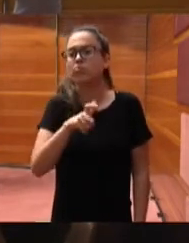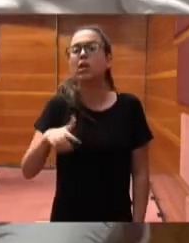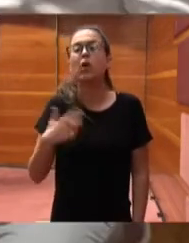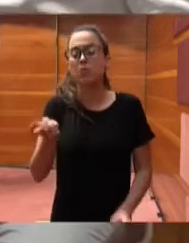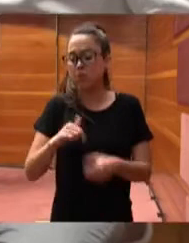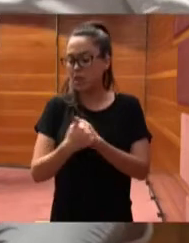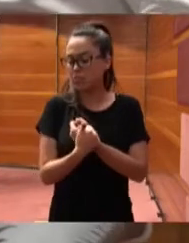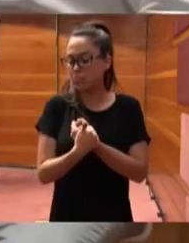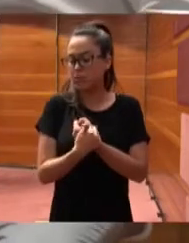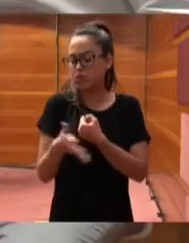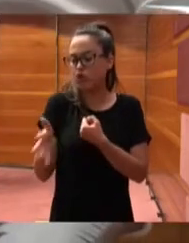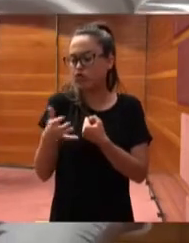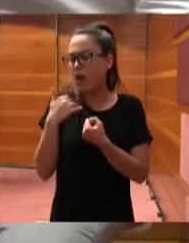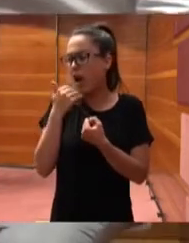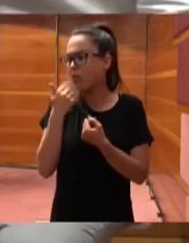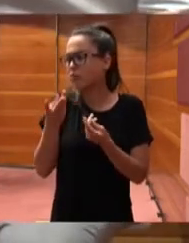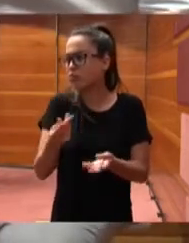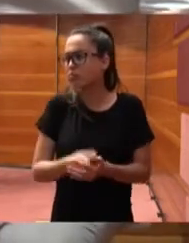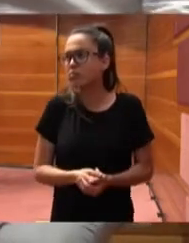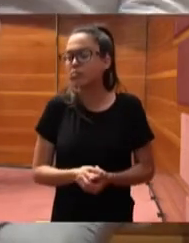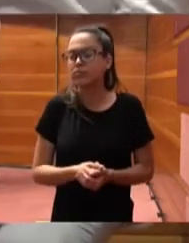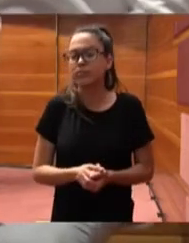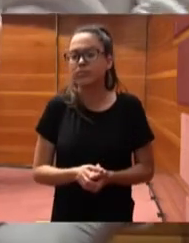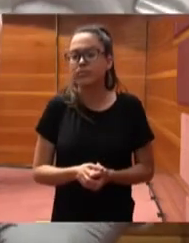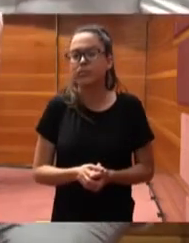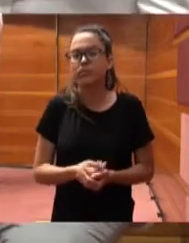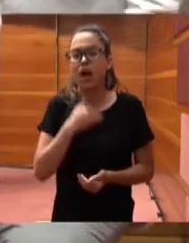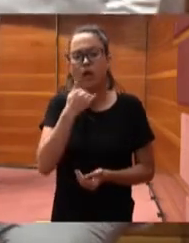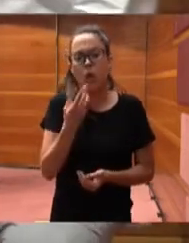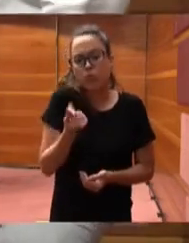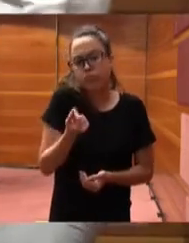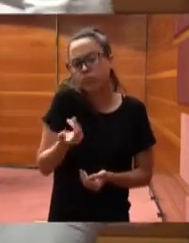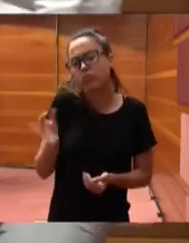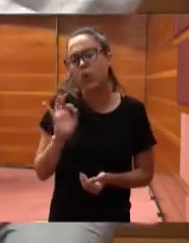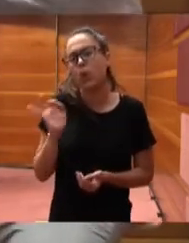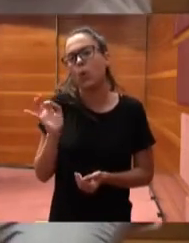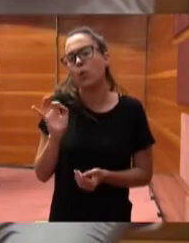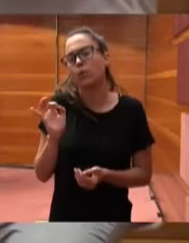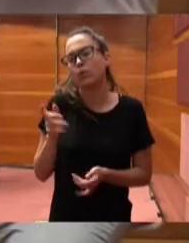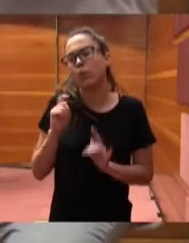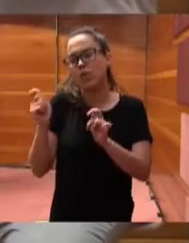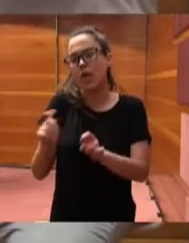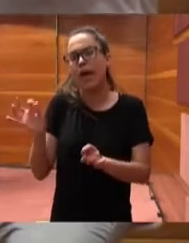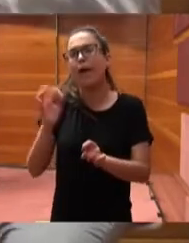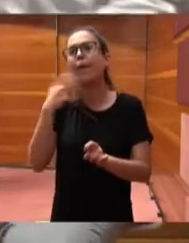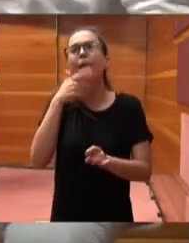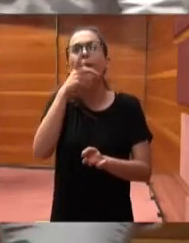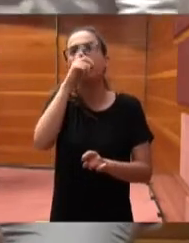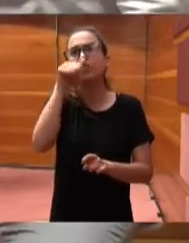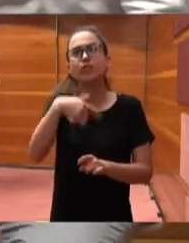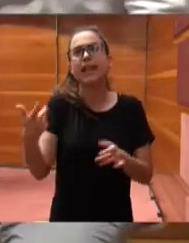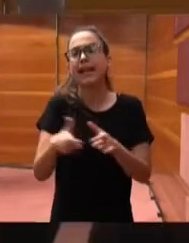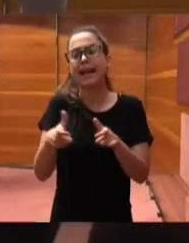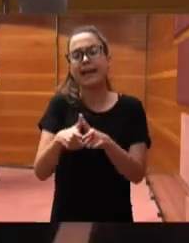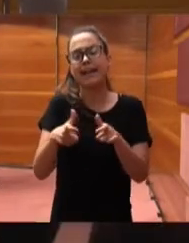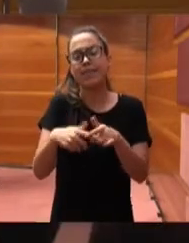consiga, ya os digo, no solo, o podría ser un beneficio económico, o no sé, que este año en el carnet de las piscinas